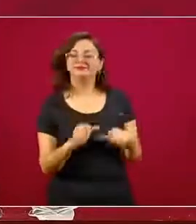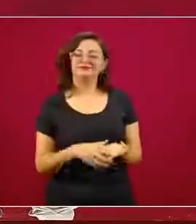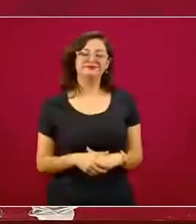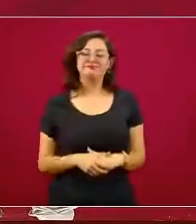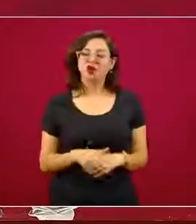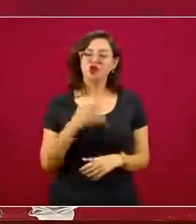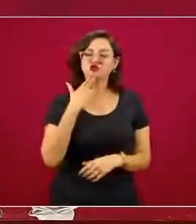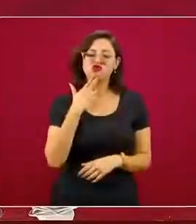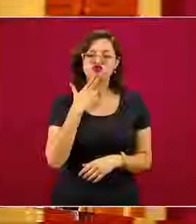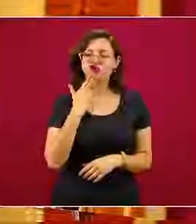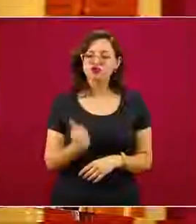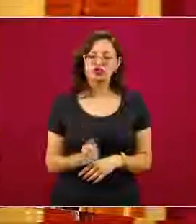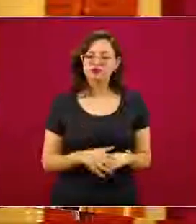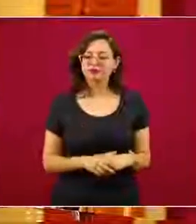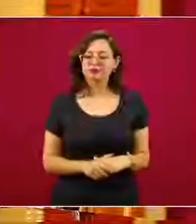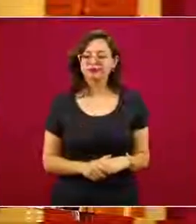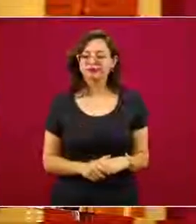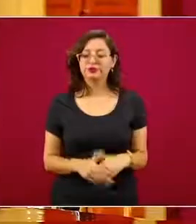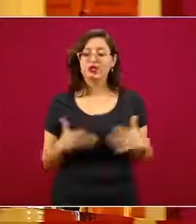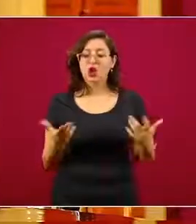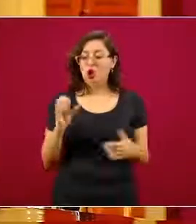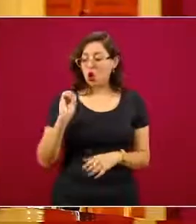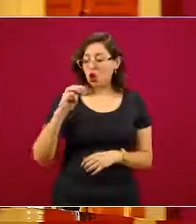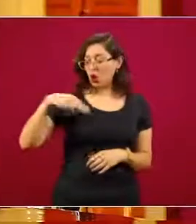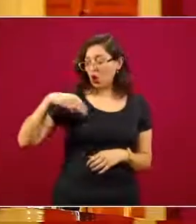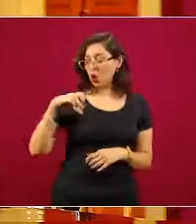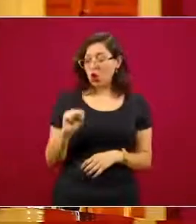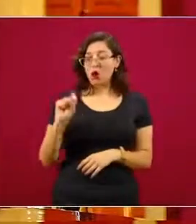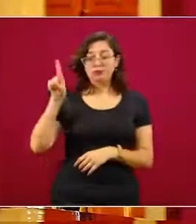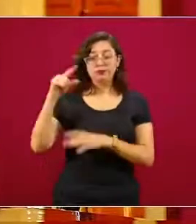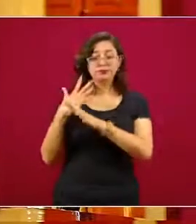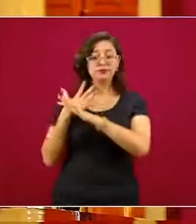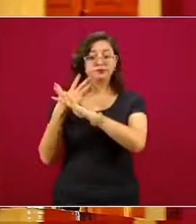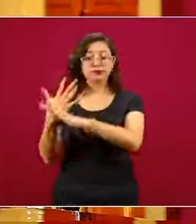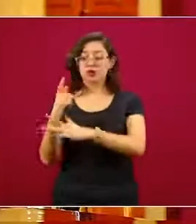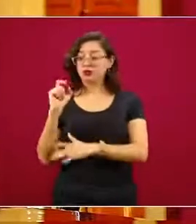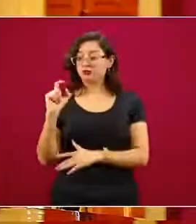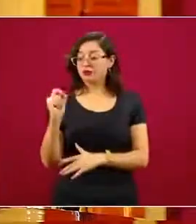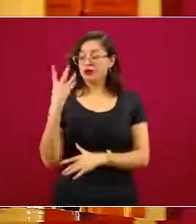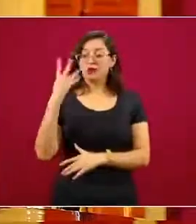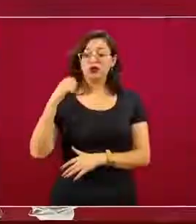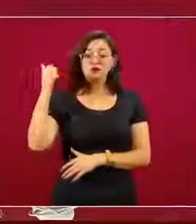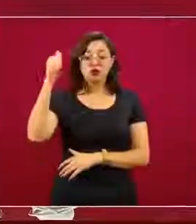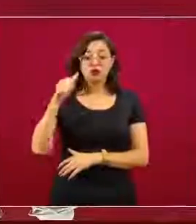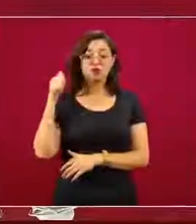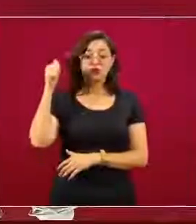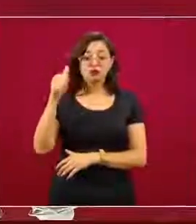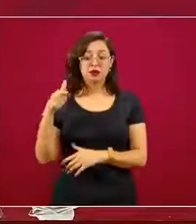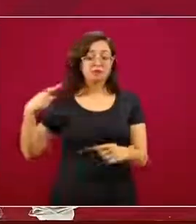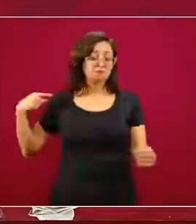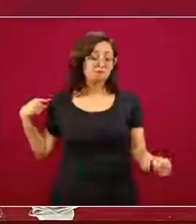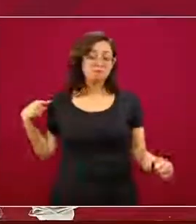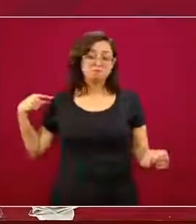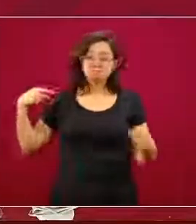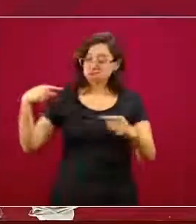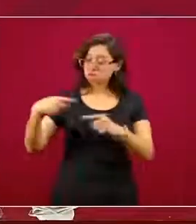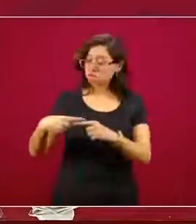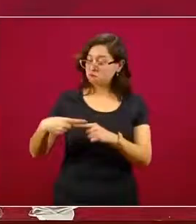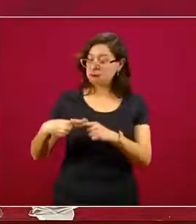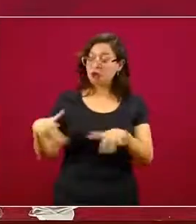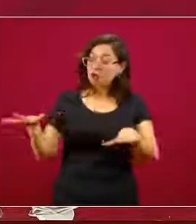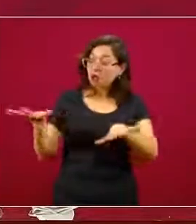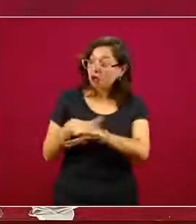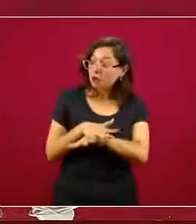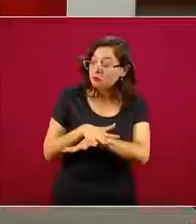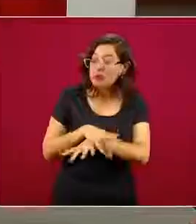útil. Hay una recomendación explícita de la Organización Mundial de la Salud desde el 24 de abril, no se ha cambiado la postura,